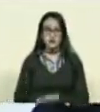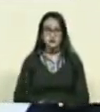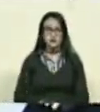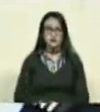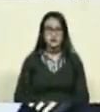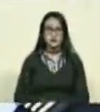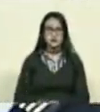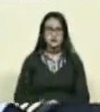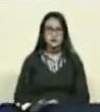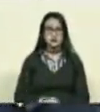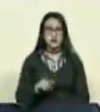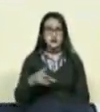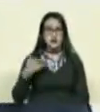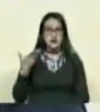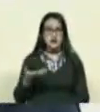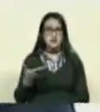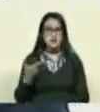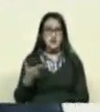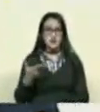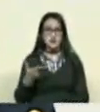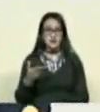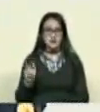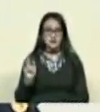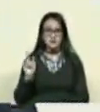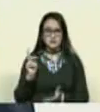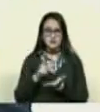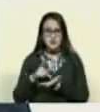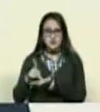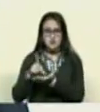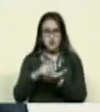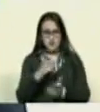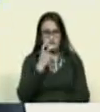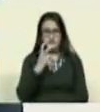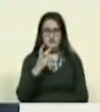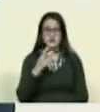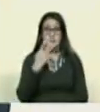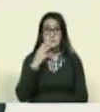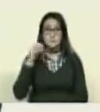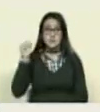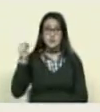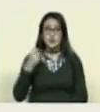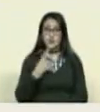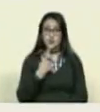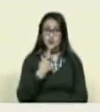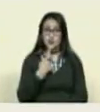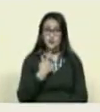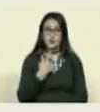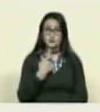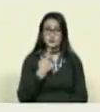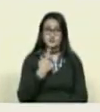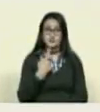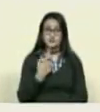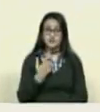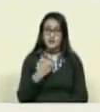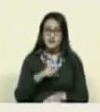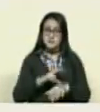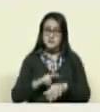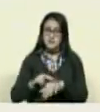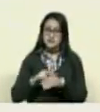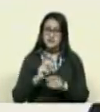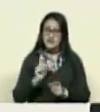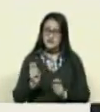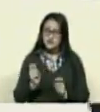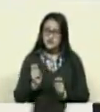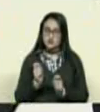justamente ha hecho este importante recorrido, el jefe de Estado venezolano ha dicho que la medicina debe